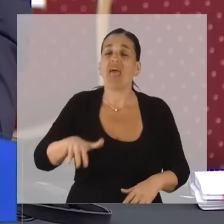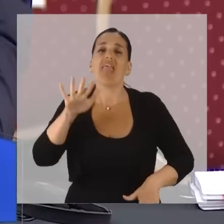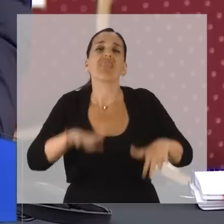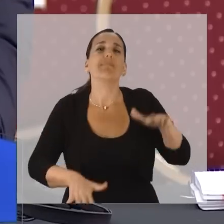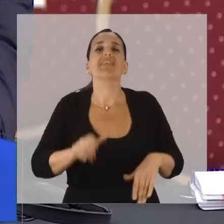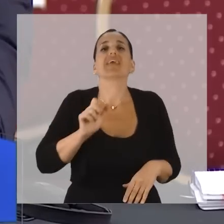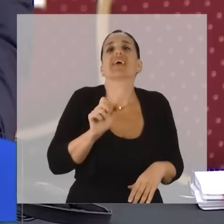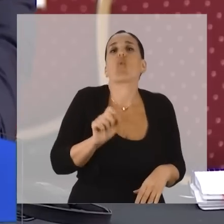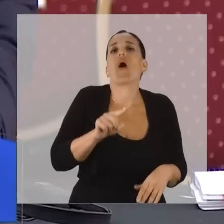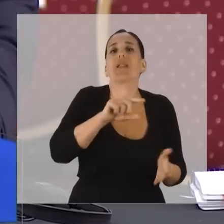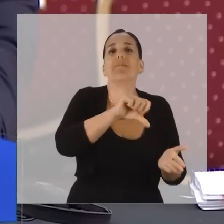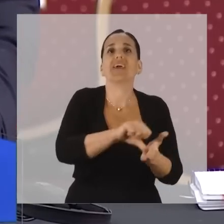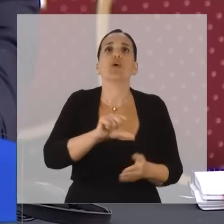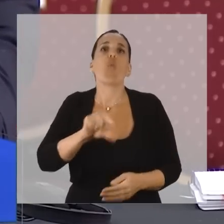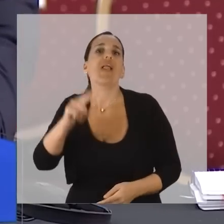según